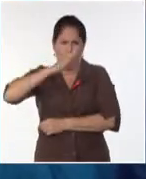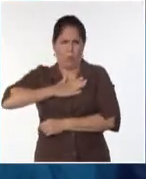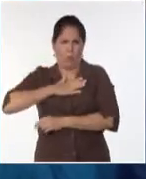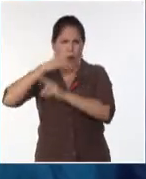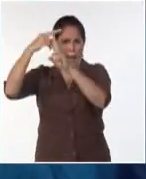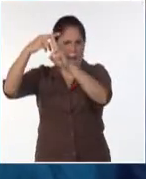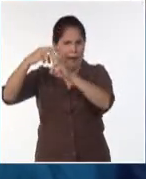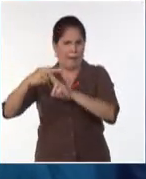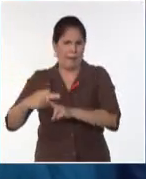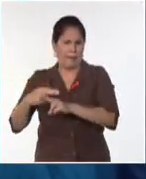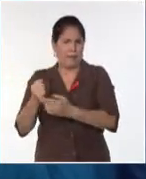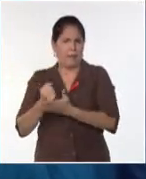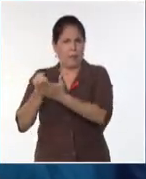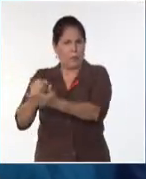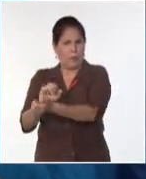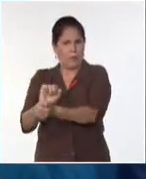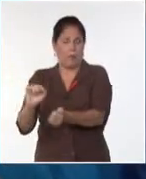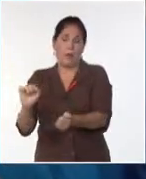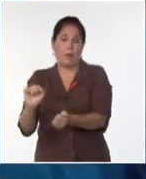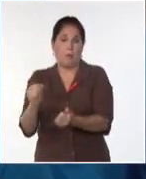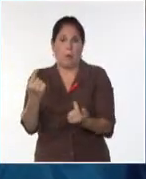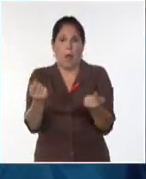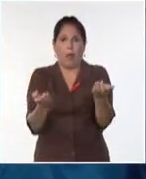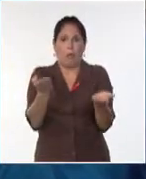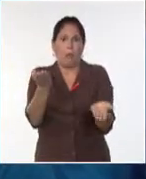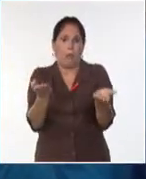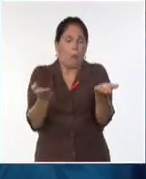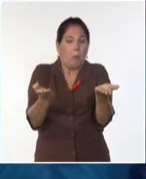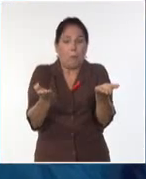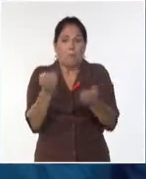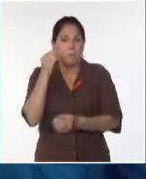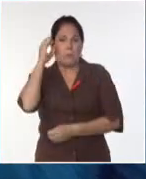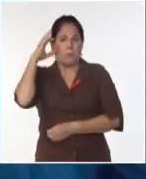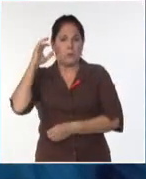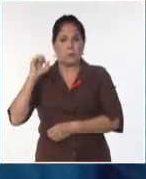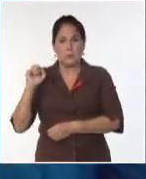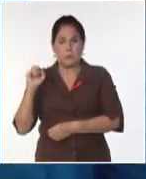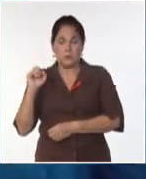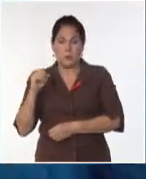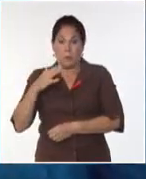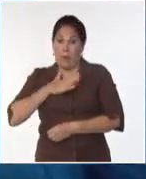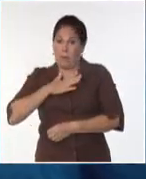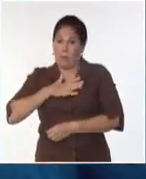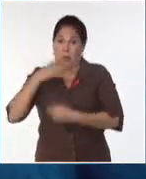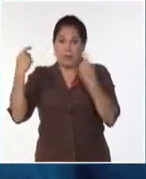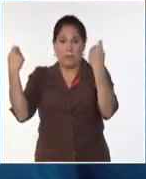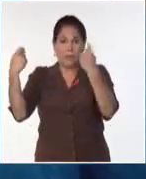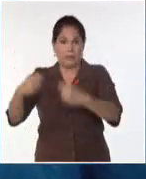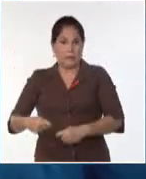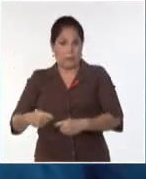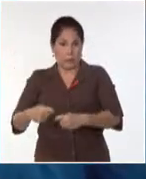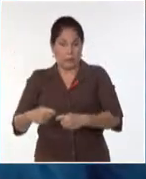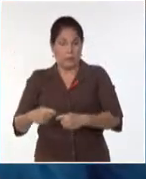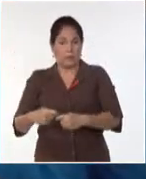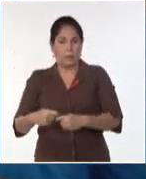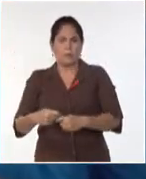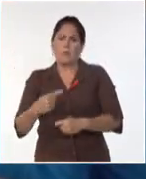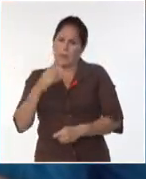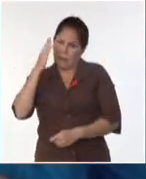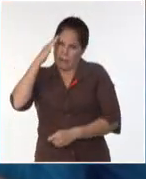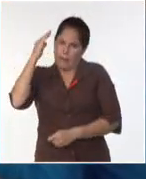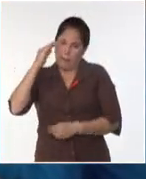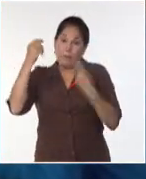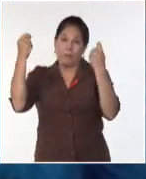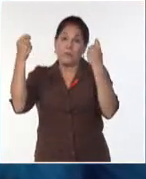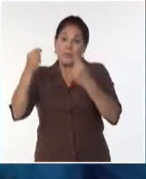de países patrocinadores del terrorismo. Ese es un siguiente paso. Creo que la decisión que tomó el gobierno, estamos seguros de que la